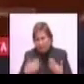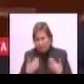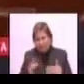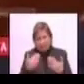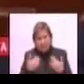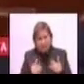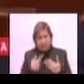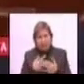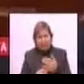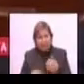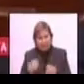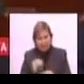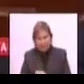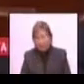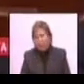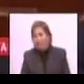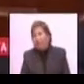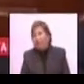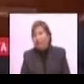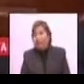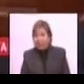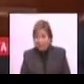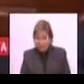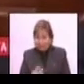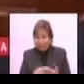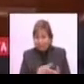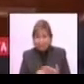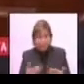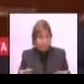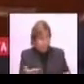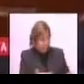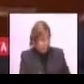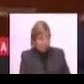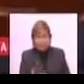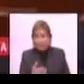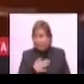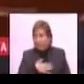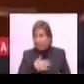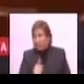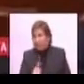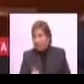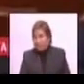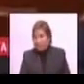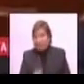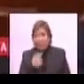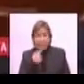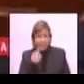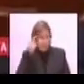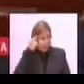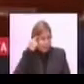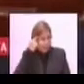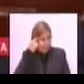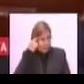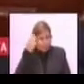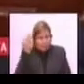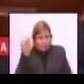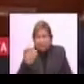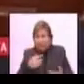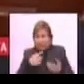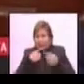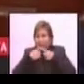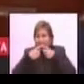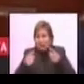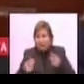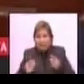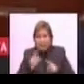confianza? Y entonces hubo una discusión. Mi bancada y otras bancadas pensábamos que esto era para que se